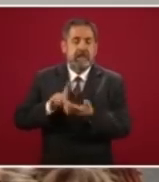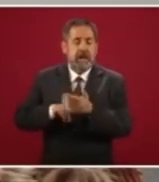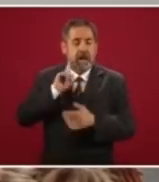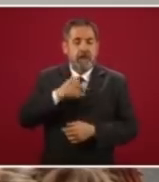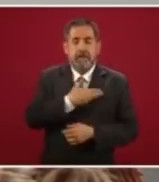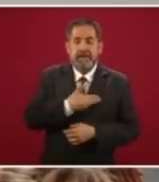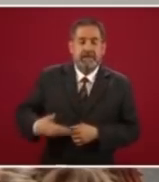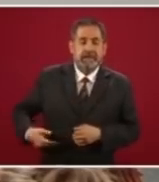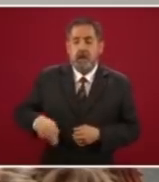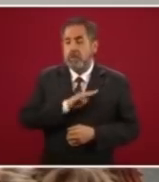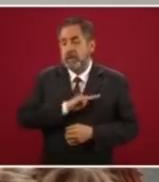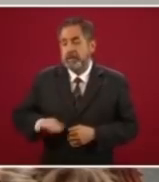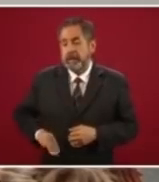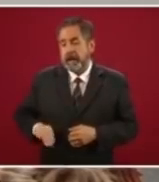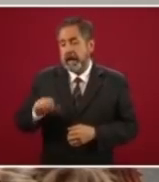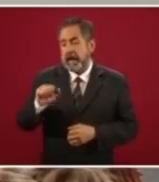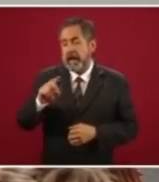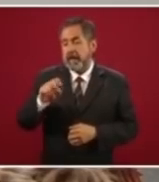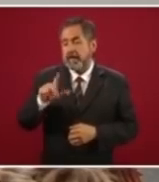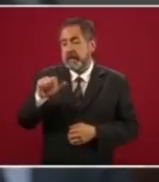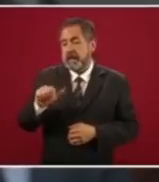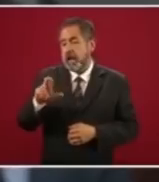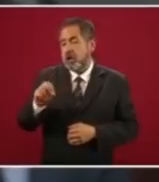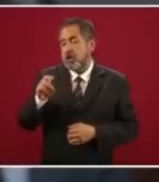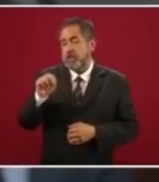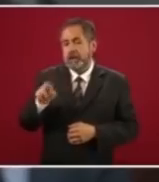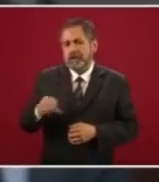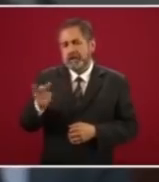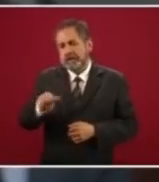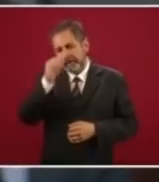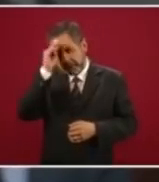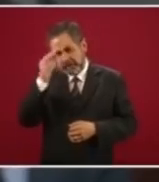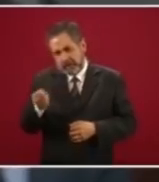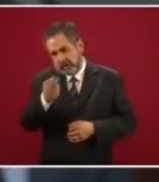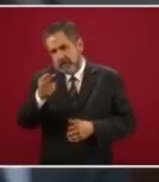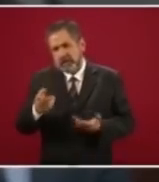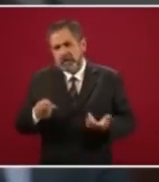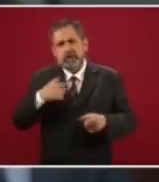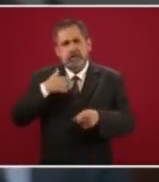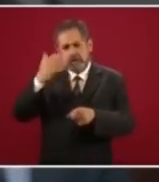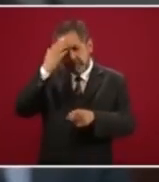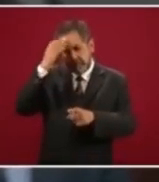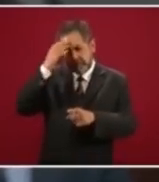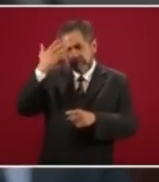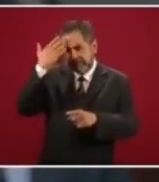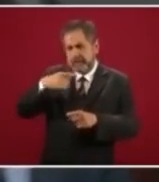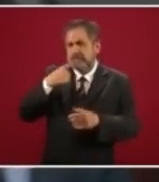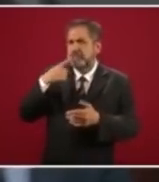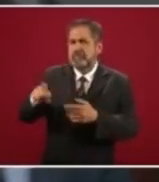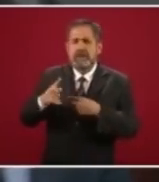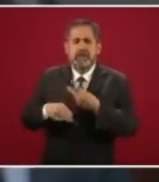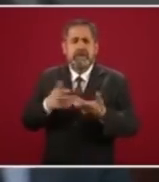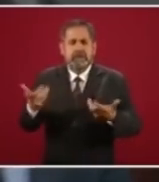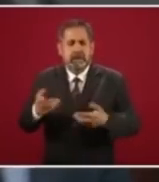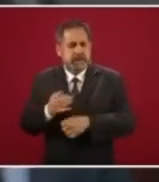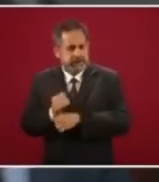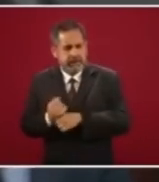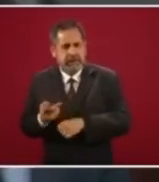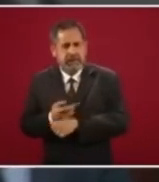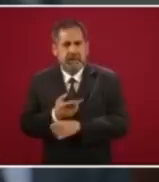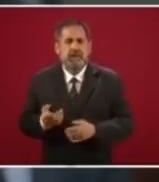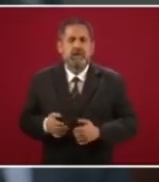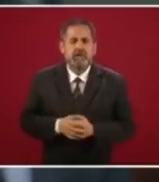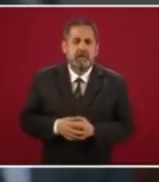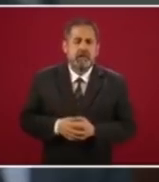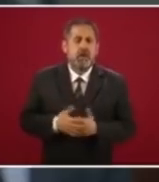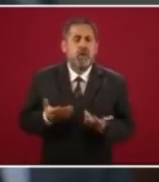municipal Adela Román Ocampo. ¿Qué piensa usted al respecto? ¿La conoce la denuncia? ¿Qué se va a hacer? ¿Se va a investigar?